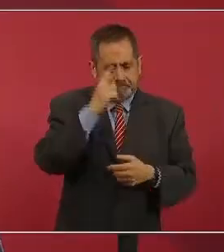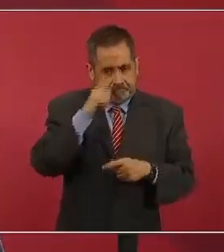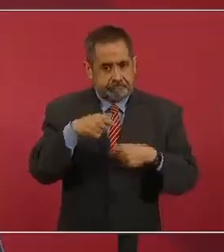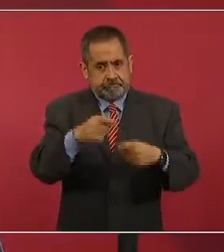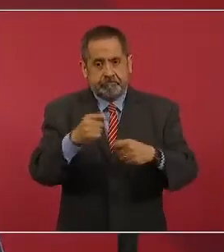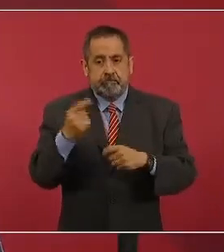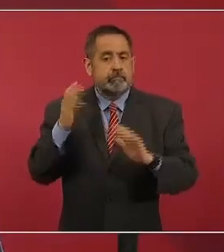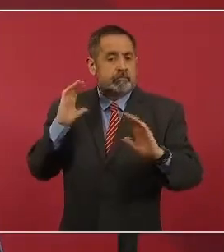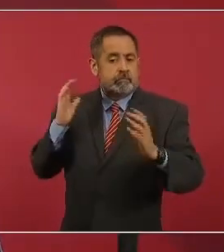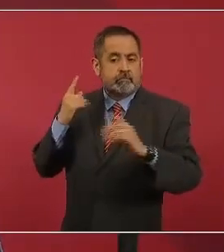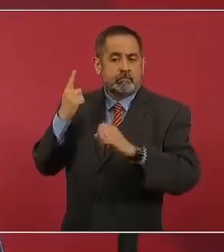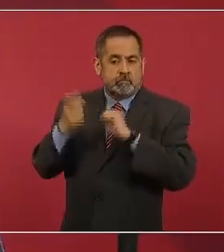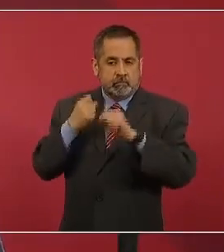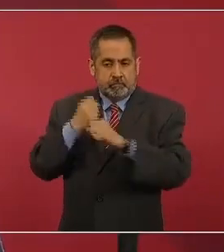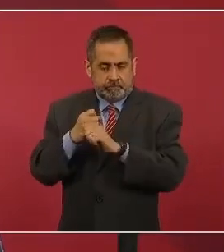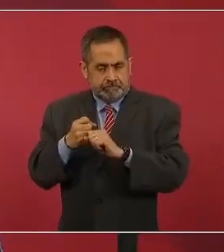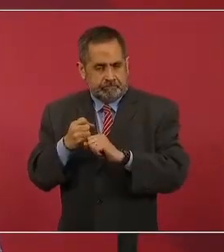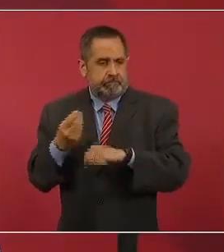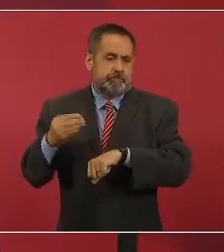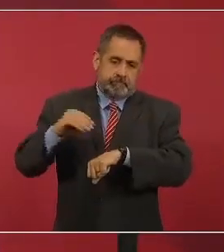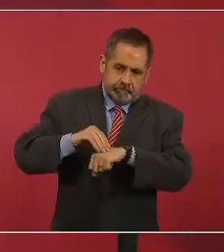al año pasado.